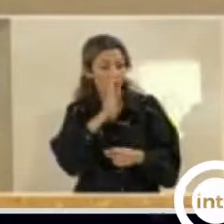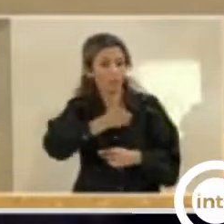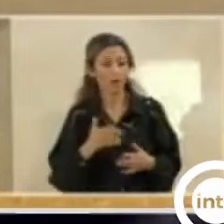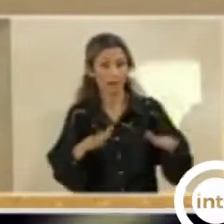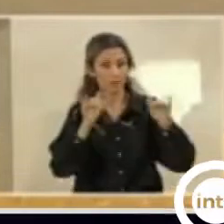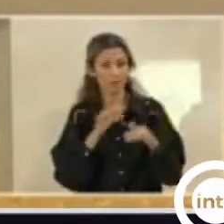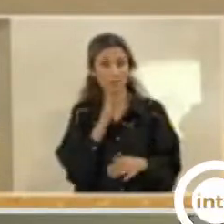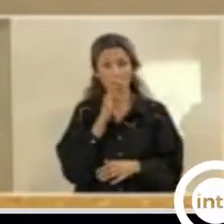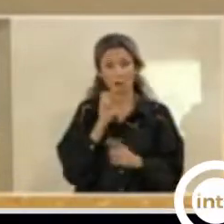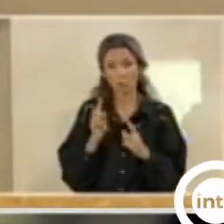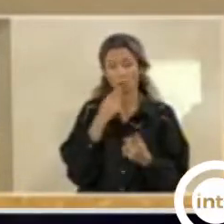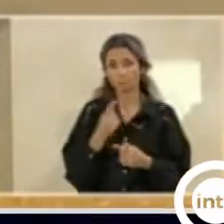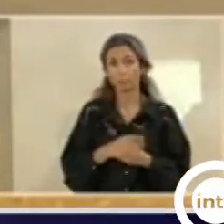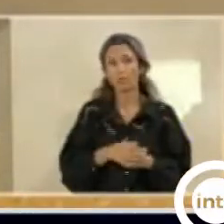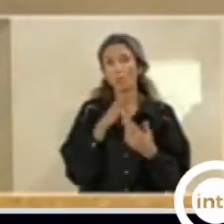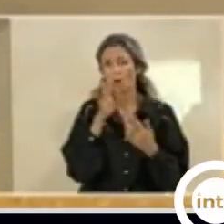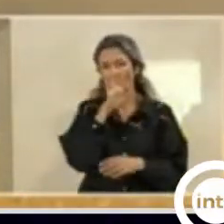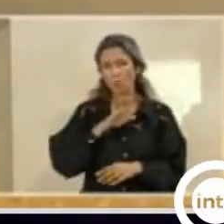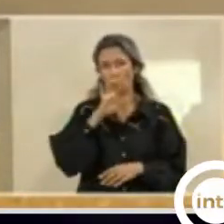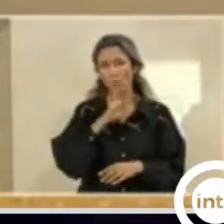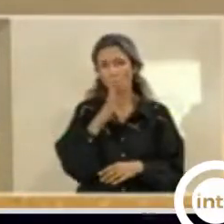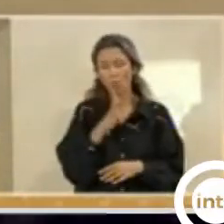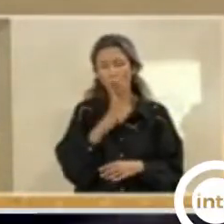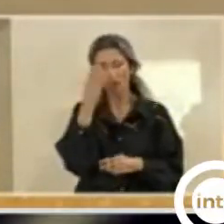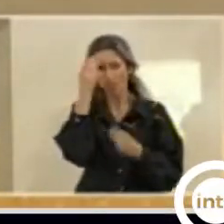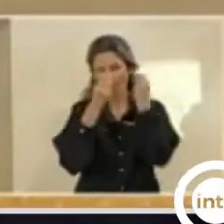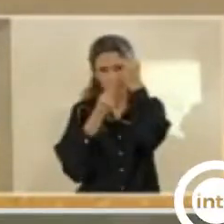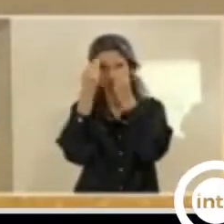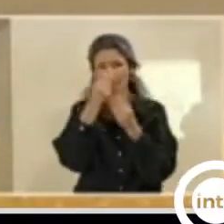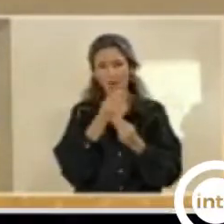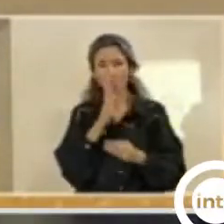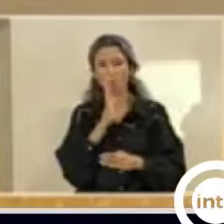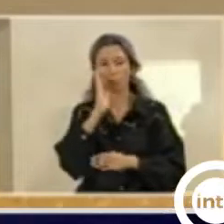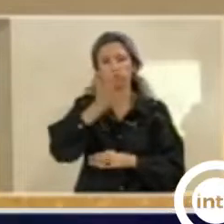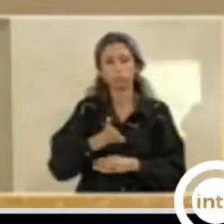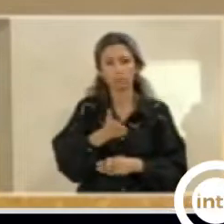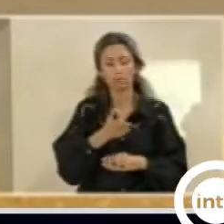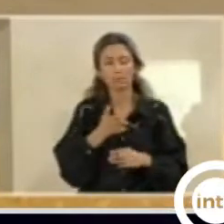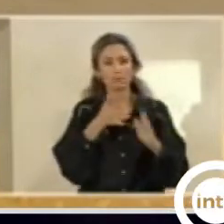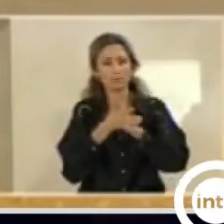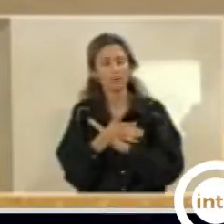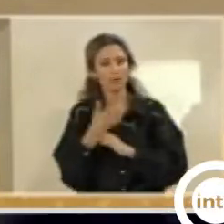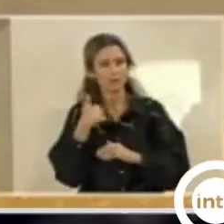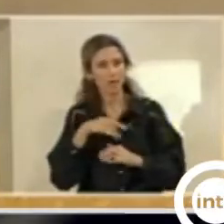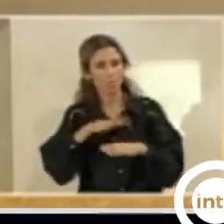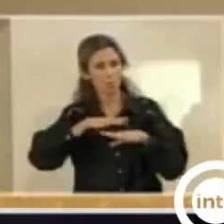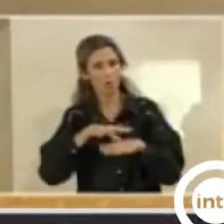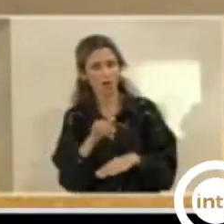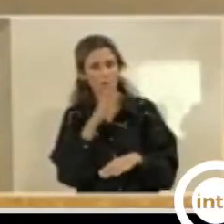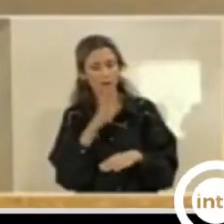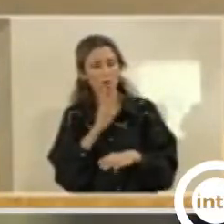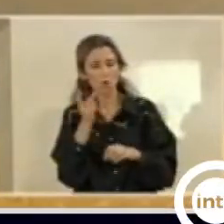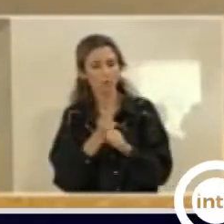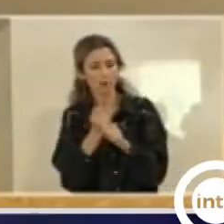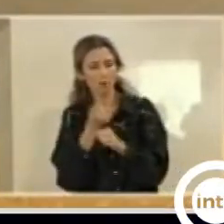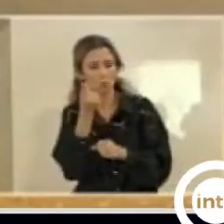siete ocho y nueve votos ha tenido en contra de esa moción a que no sabéis A qué partido pertenecen los nueve que han votado en contra de esa